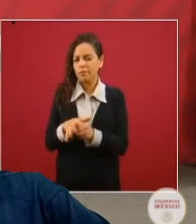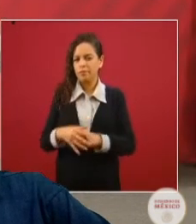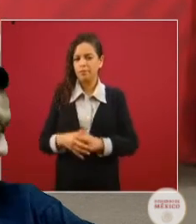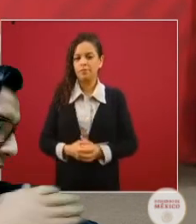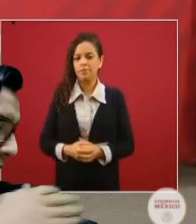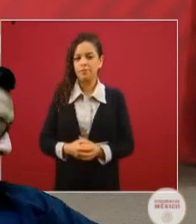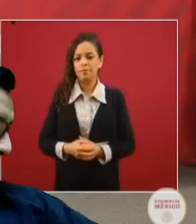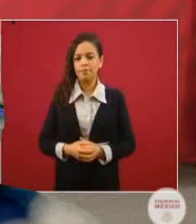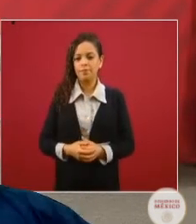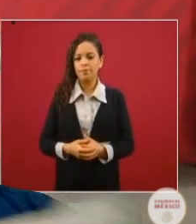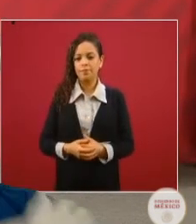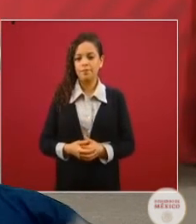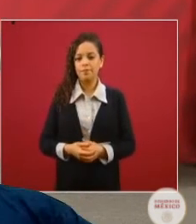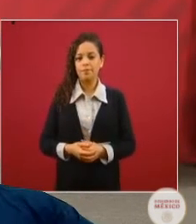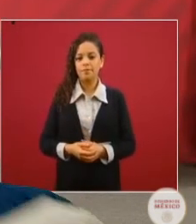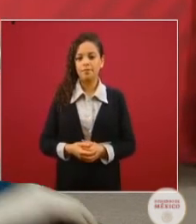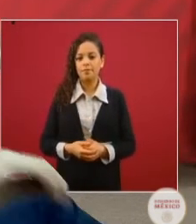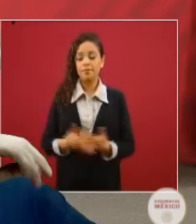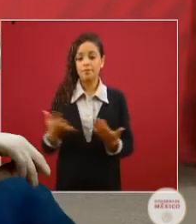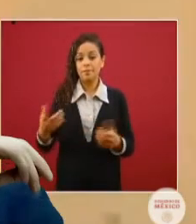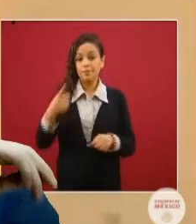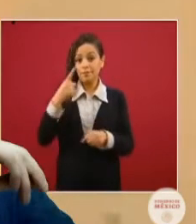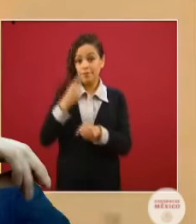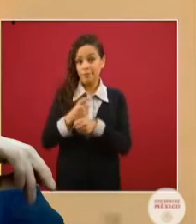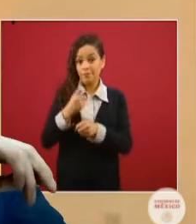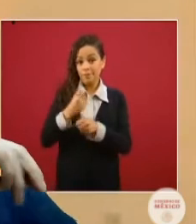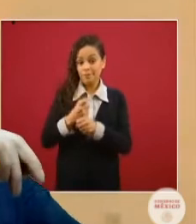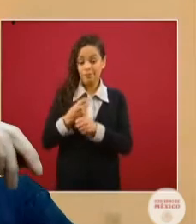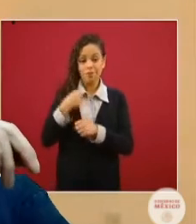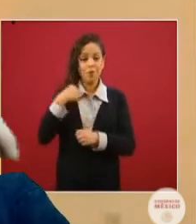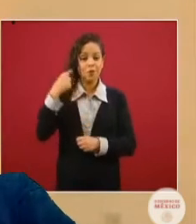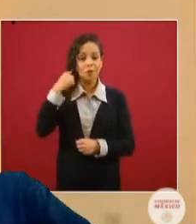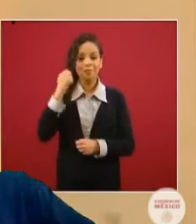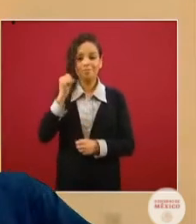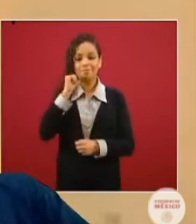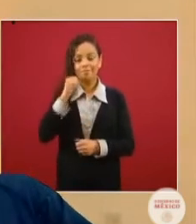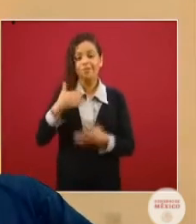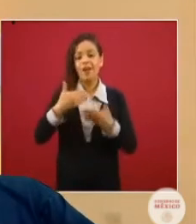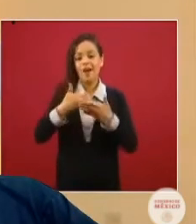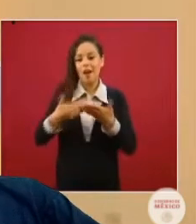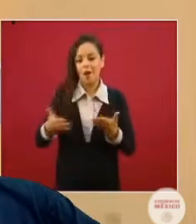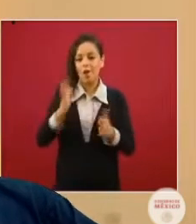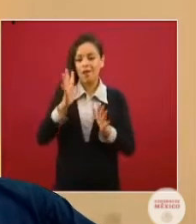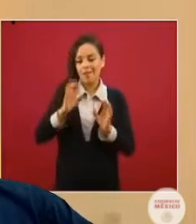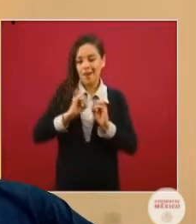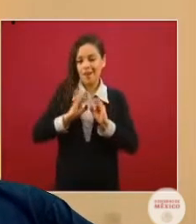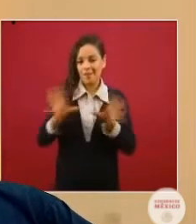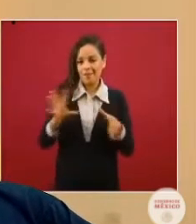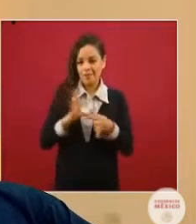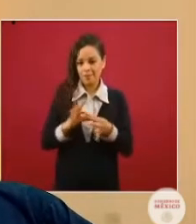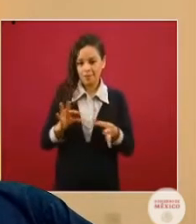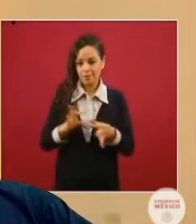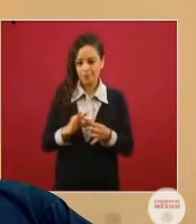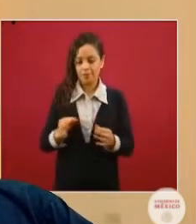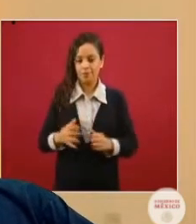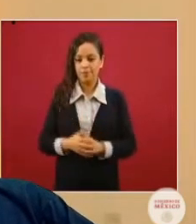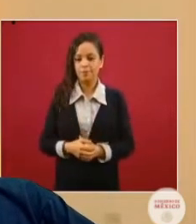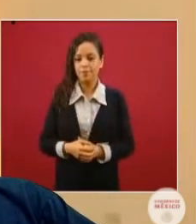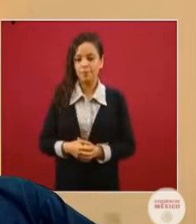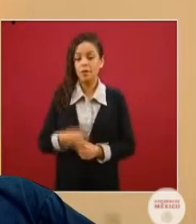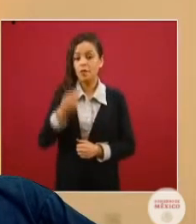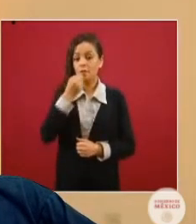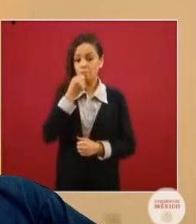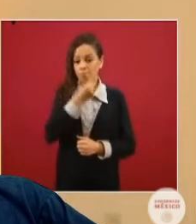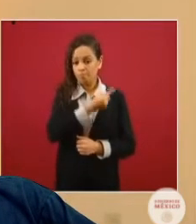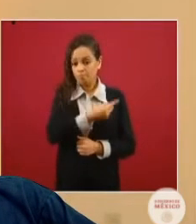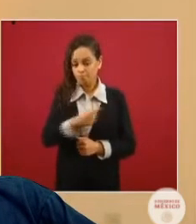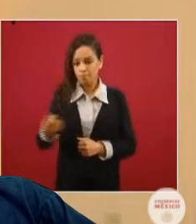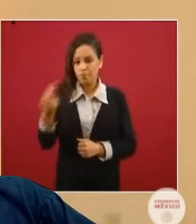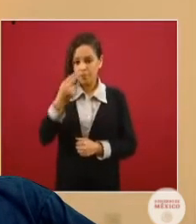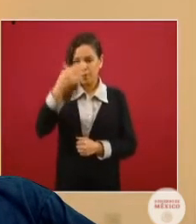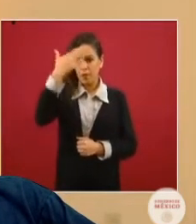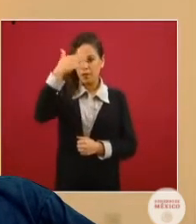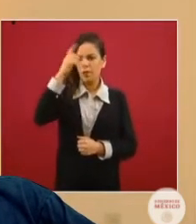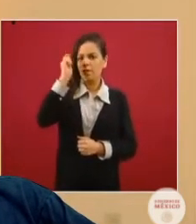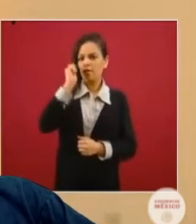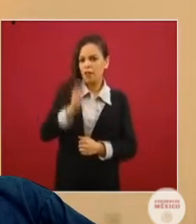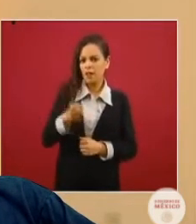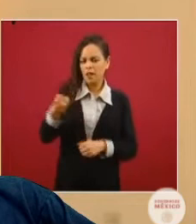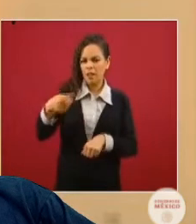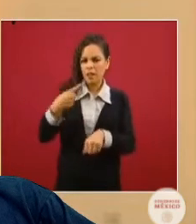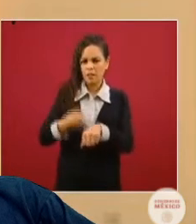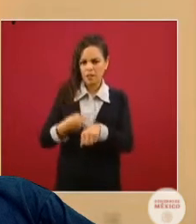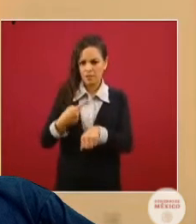Muchas gracias por insistir. La insuficiencia mitral, como tú conoces, pero lo comento para que otros niños lo sepan, es una